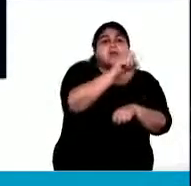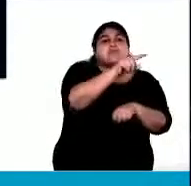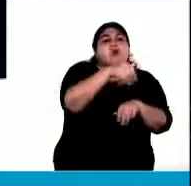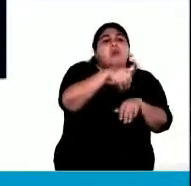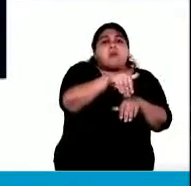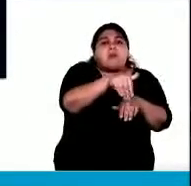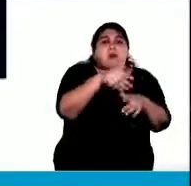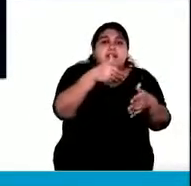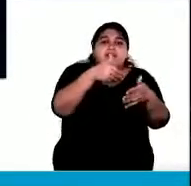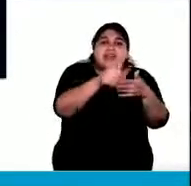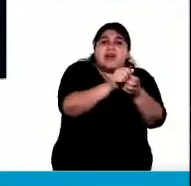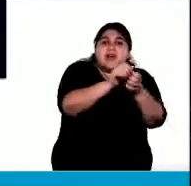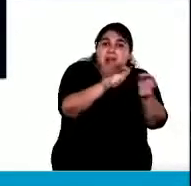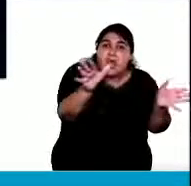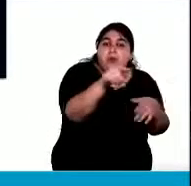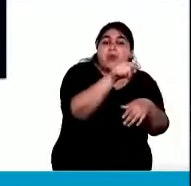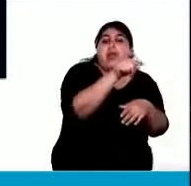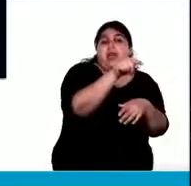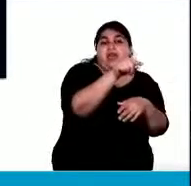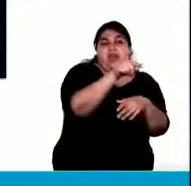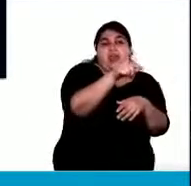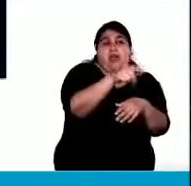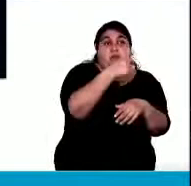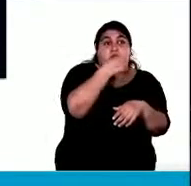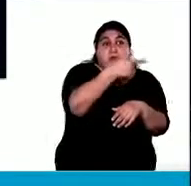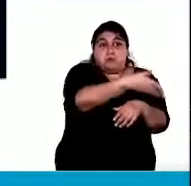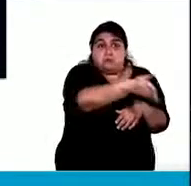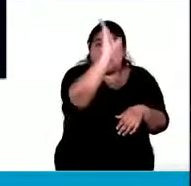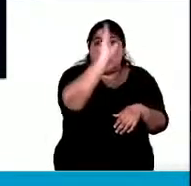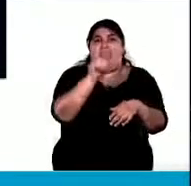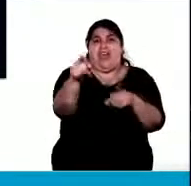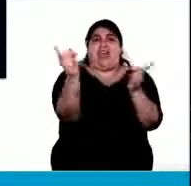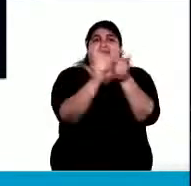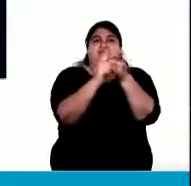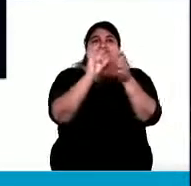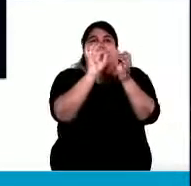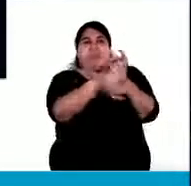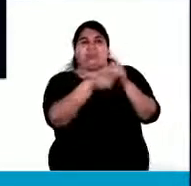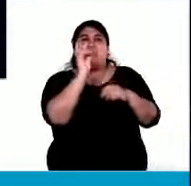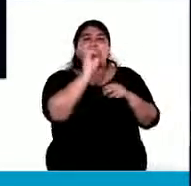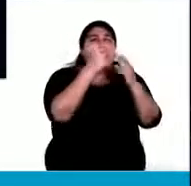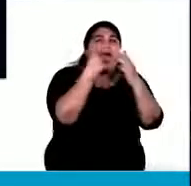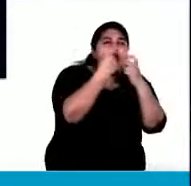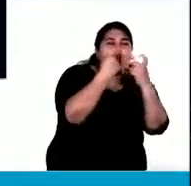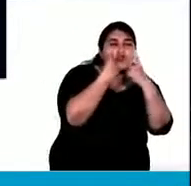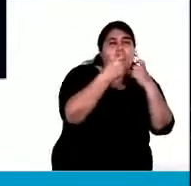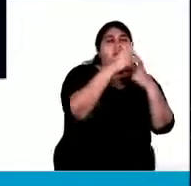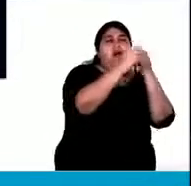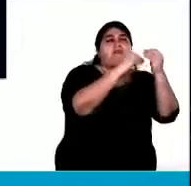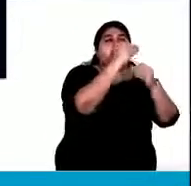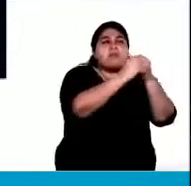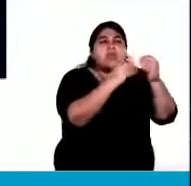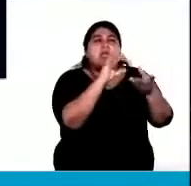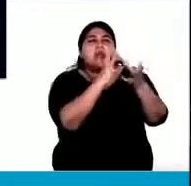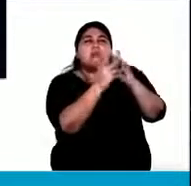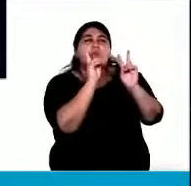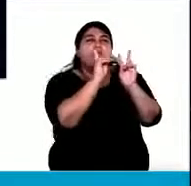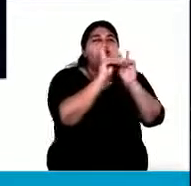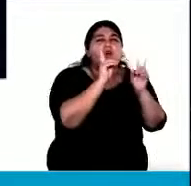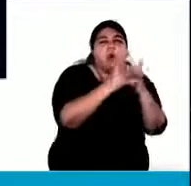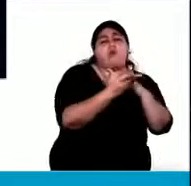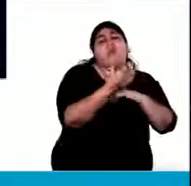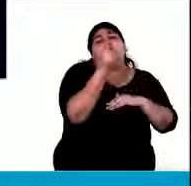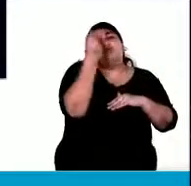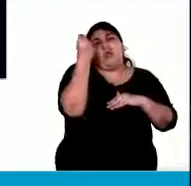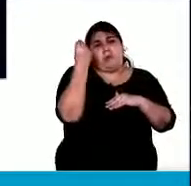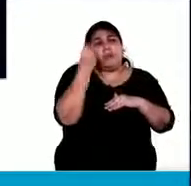proximidad cuando queden precisamente privadas de su libertad respecto de la familia que muchas